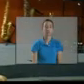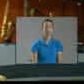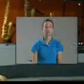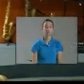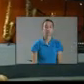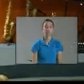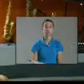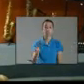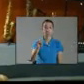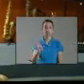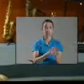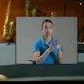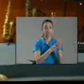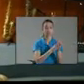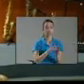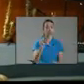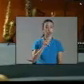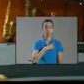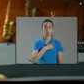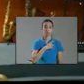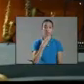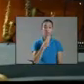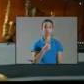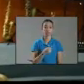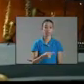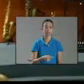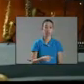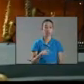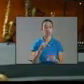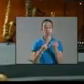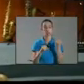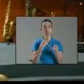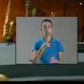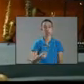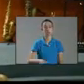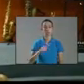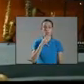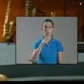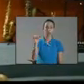Y me acordé y Dios me dijo, menos mal que fuiste obediente.